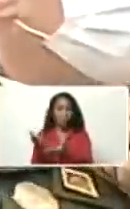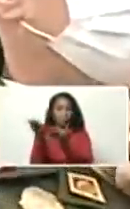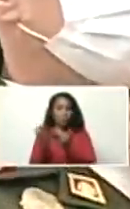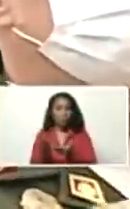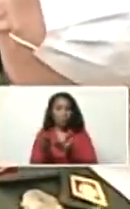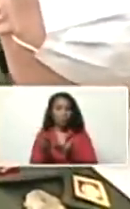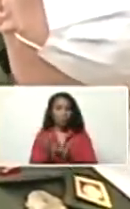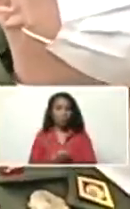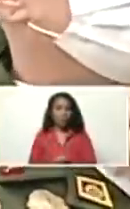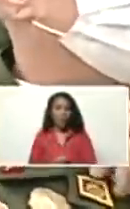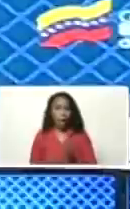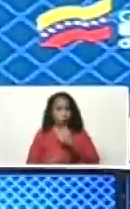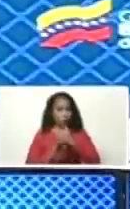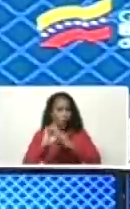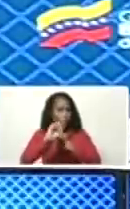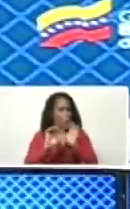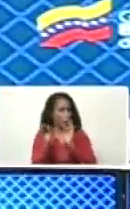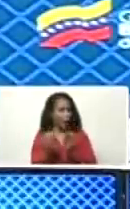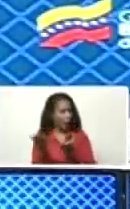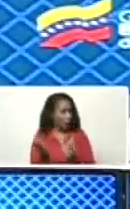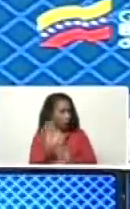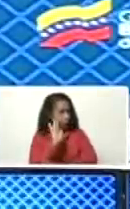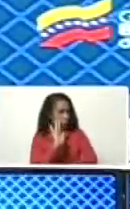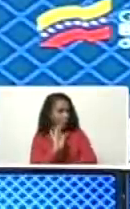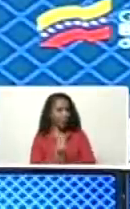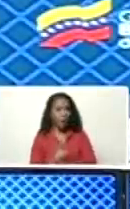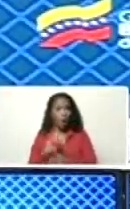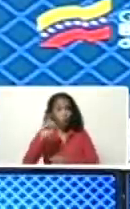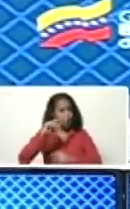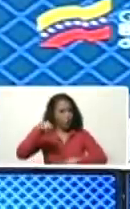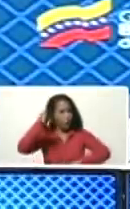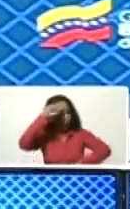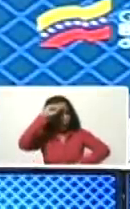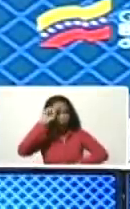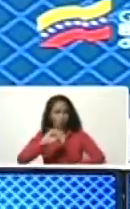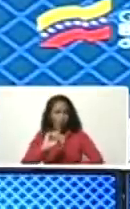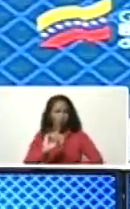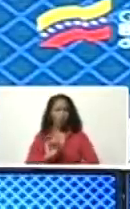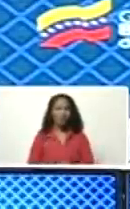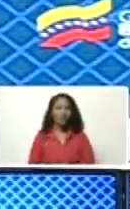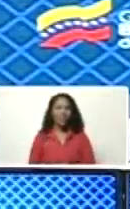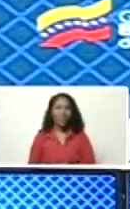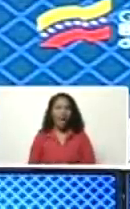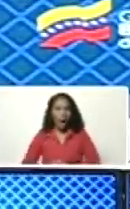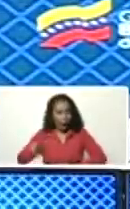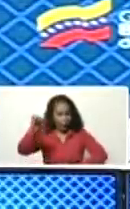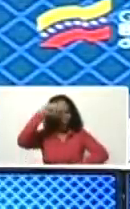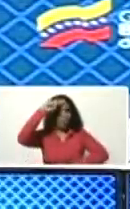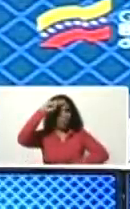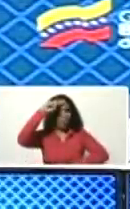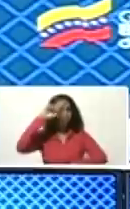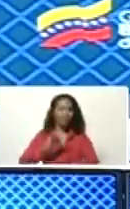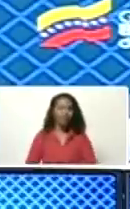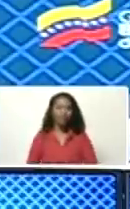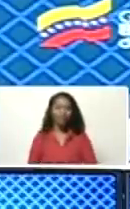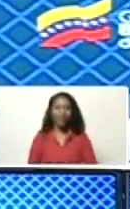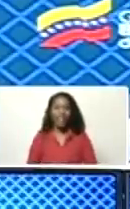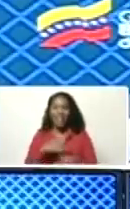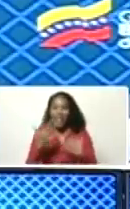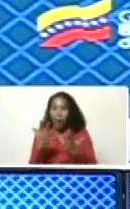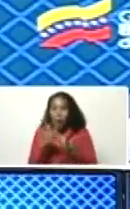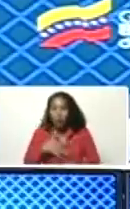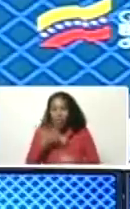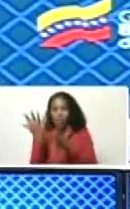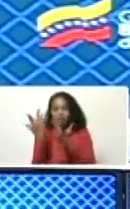No te lo he regalado todavía. No se arrepienta, por favor. Arrepiéntate. Ernesto, ¿qué Primero, nos puedes contar?